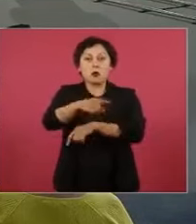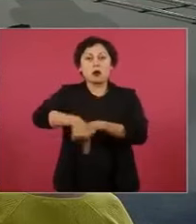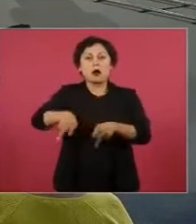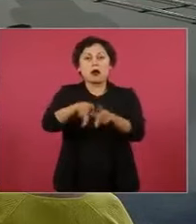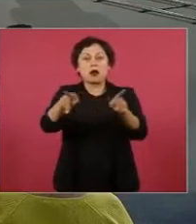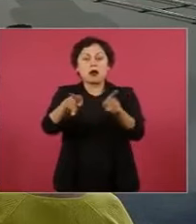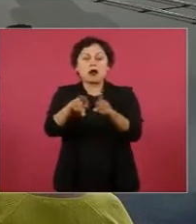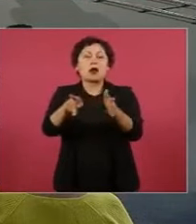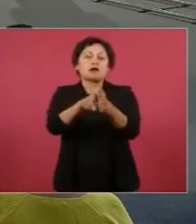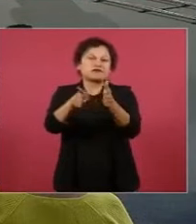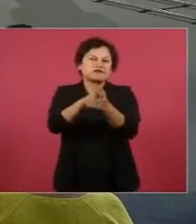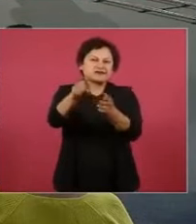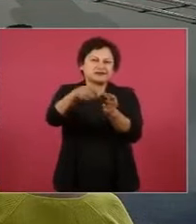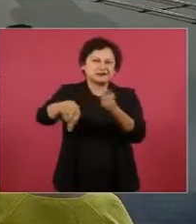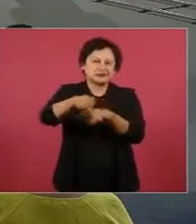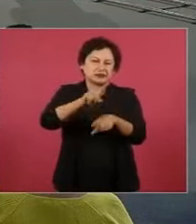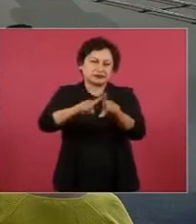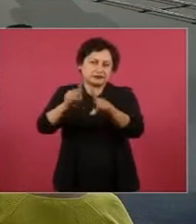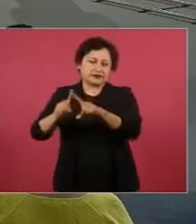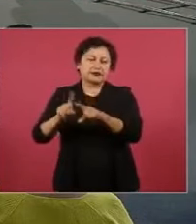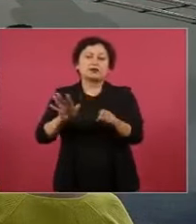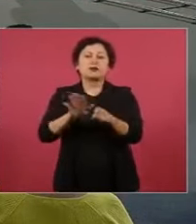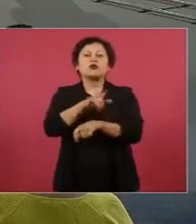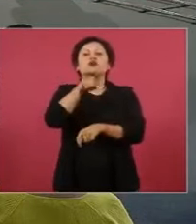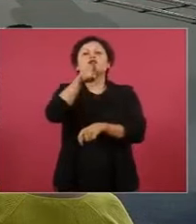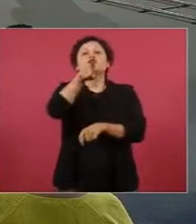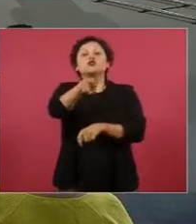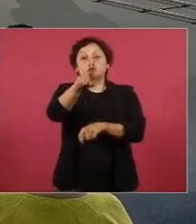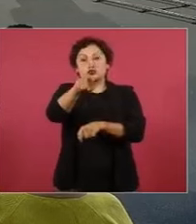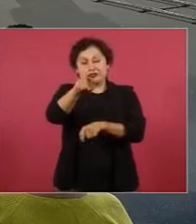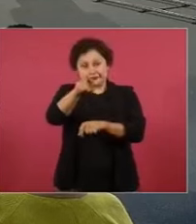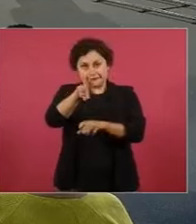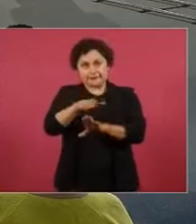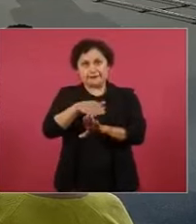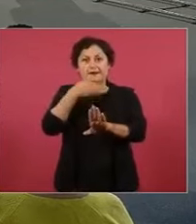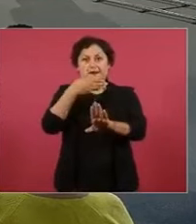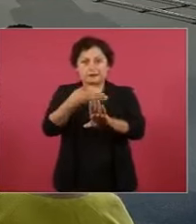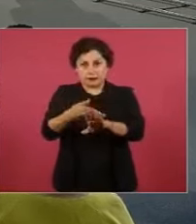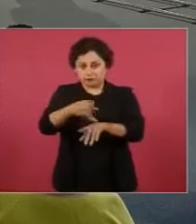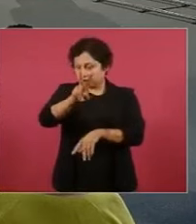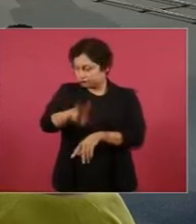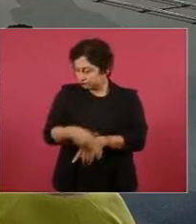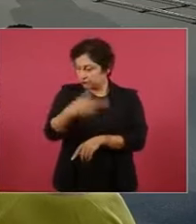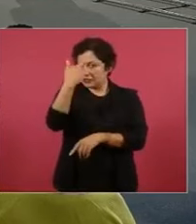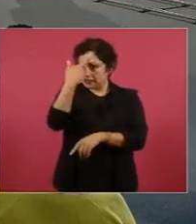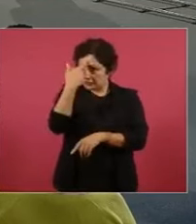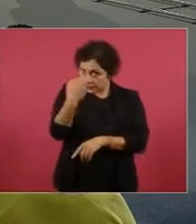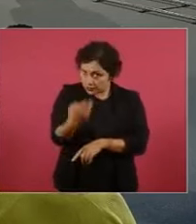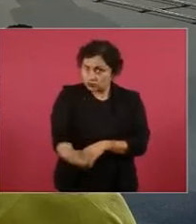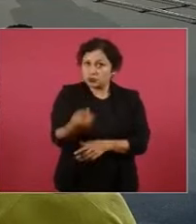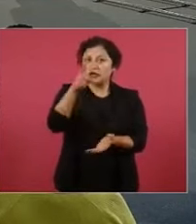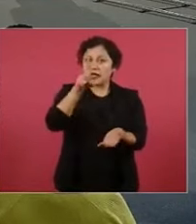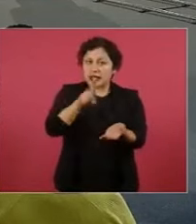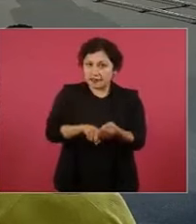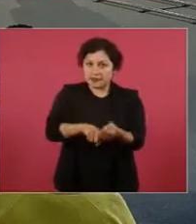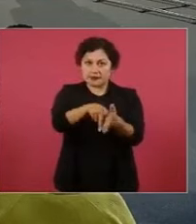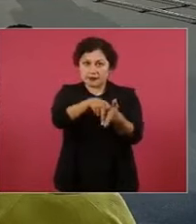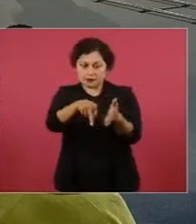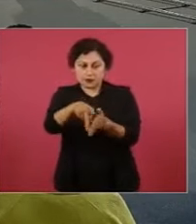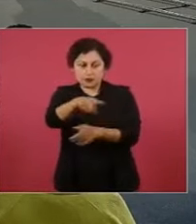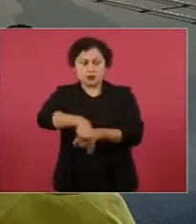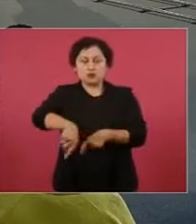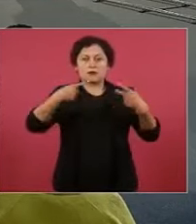ataca a los que están con el gobierno y que tiene usted razón, hay columnistas que están con el gobierno, muchos